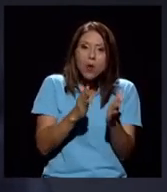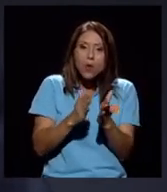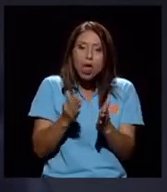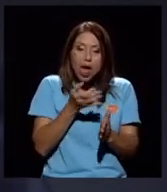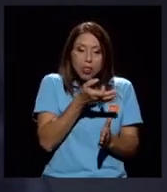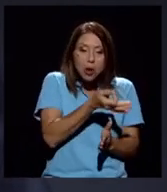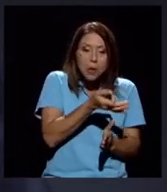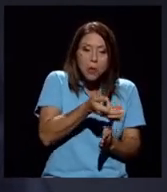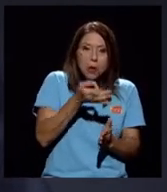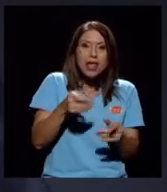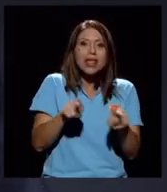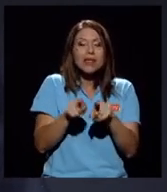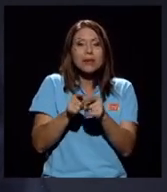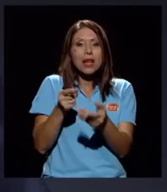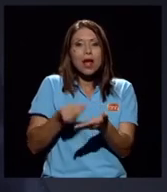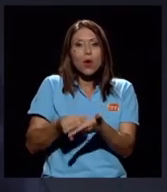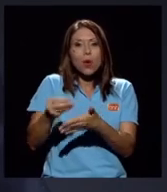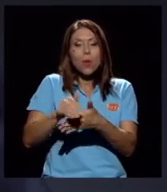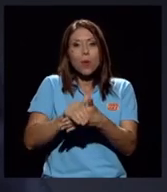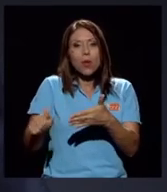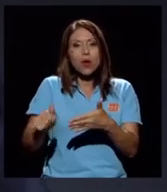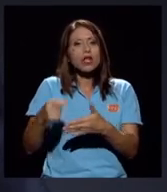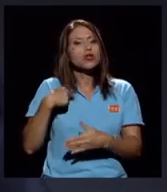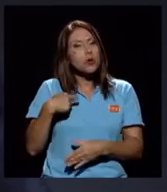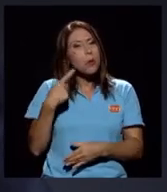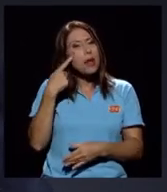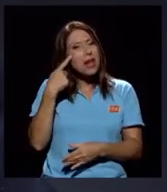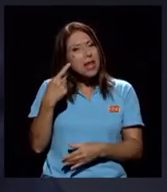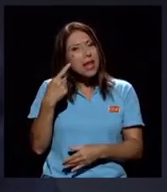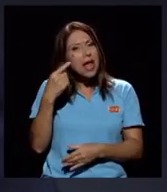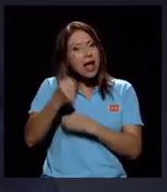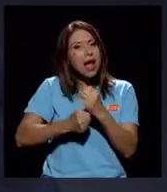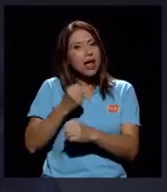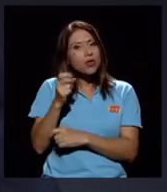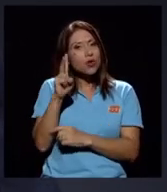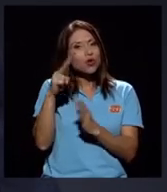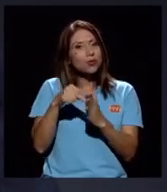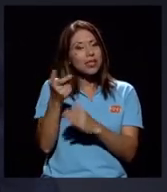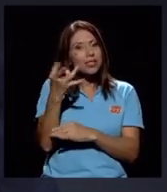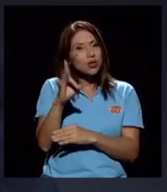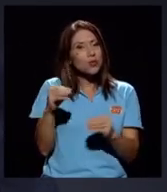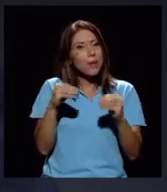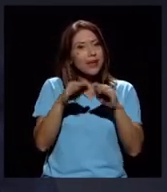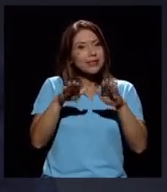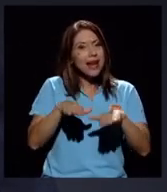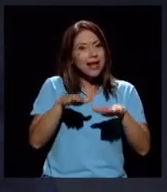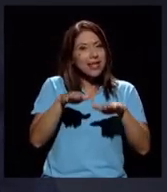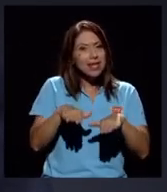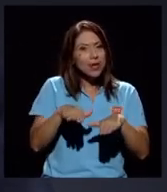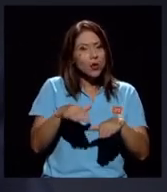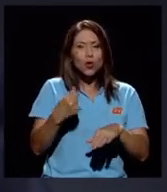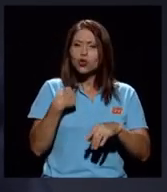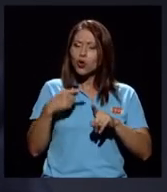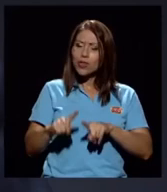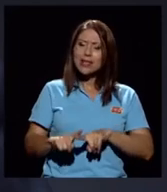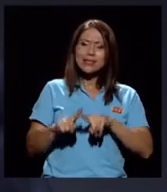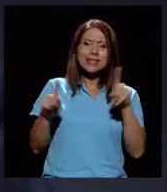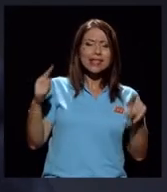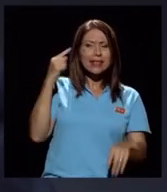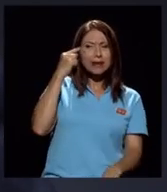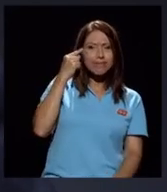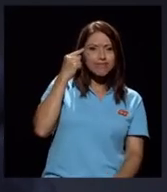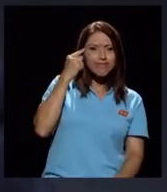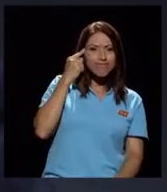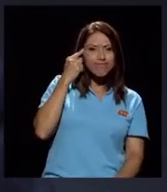2018 tan en ese aspecto un poco más tranquilo la inquietud que tengo más bien es distinta del fiscal